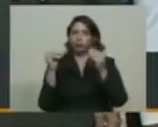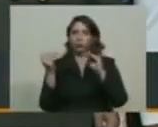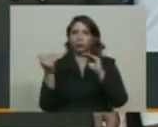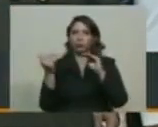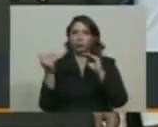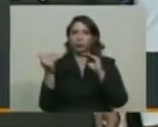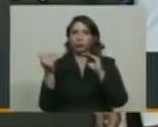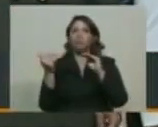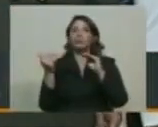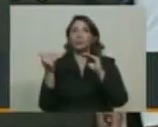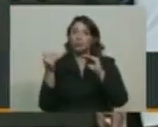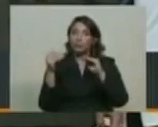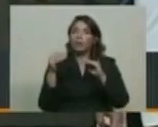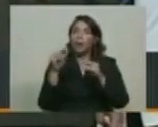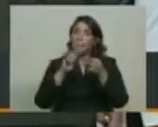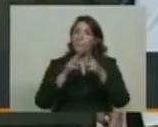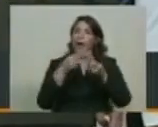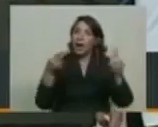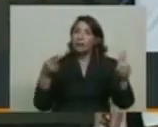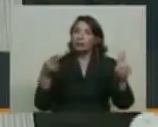la paz con patria.